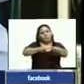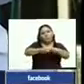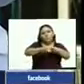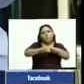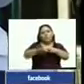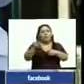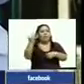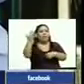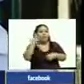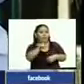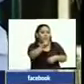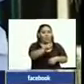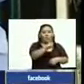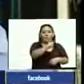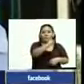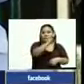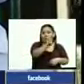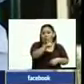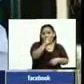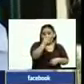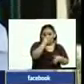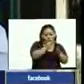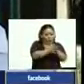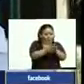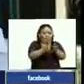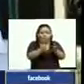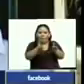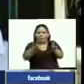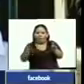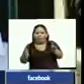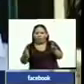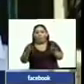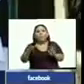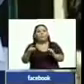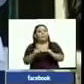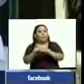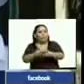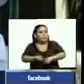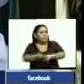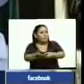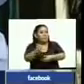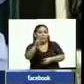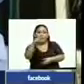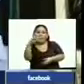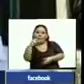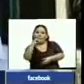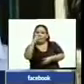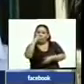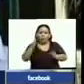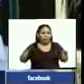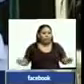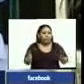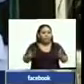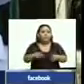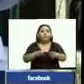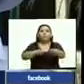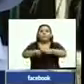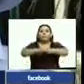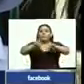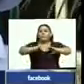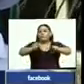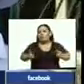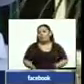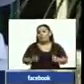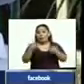traído desde el primero de junio y mucho más cuando el 20 de junio se lanzó el plan control territorial. Esperamos